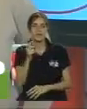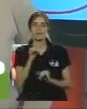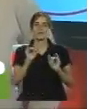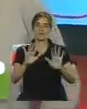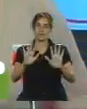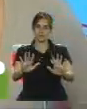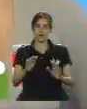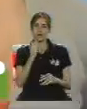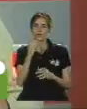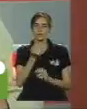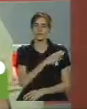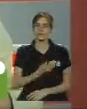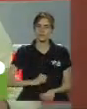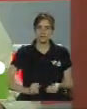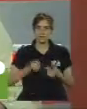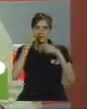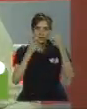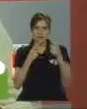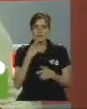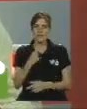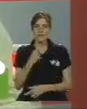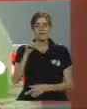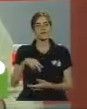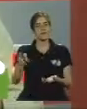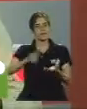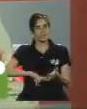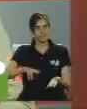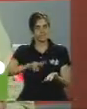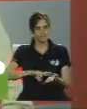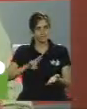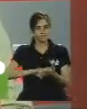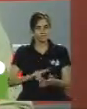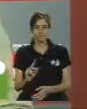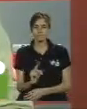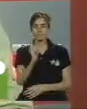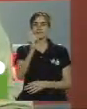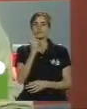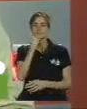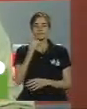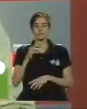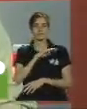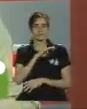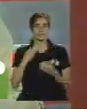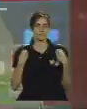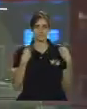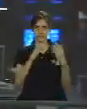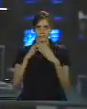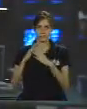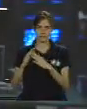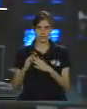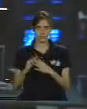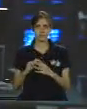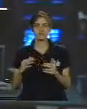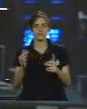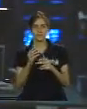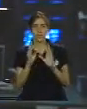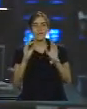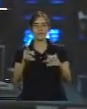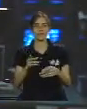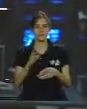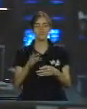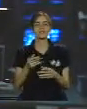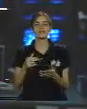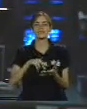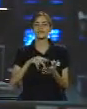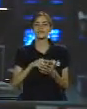es el que el comandante Chávez ha dicho en repetidas oportunidades, es el principal vértice de la gran misión. Determinamos esas necesidades. En la